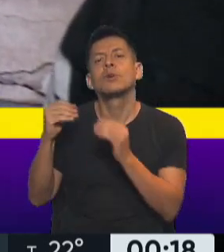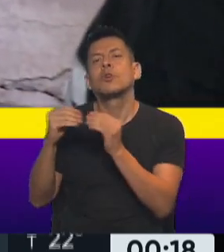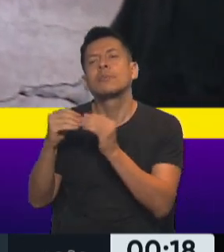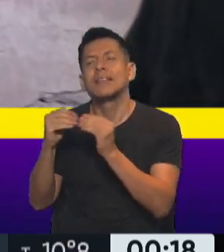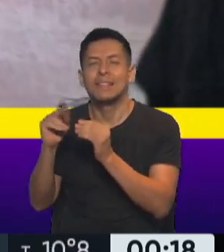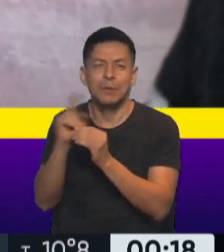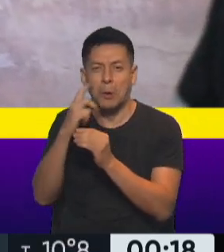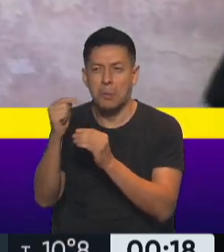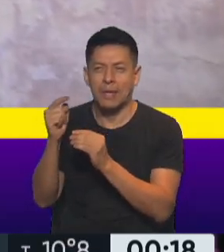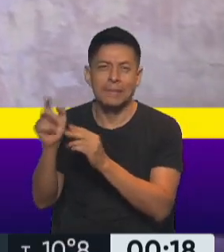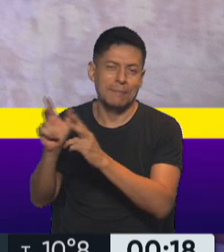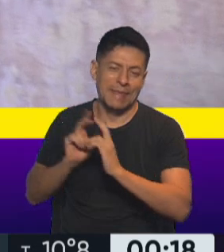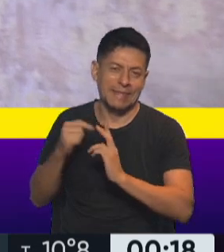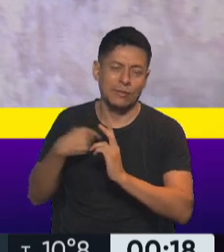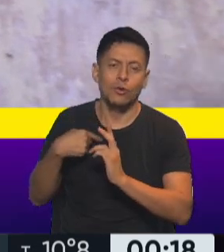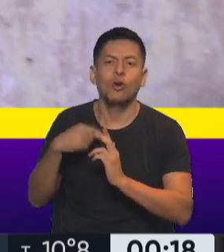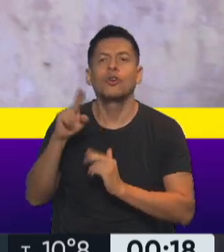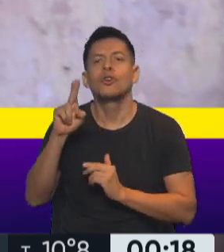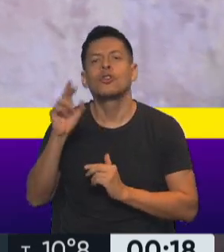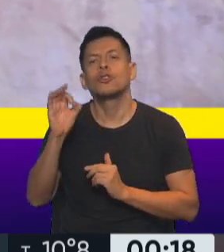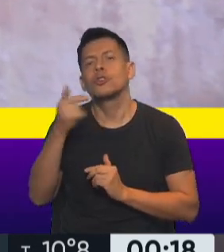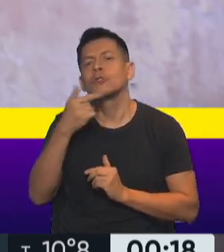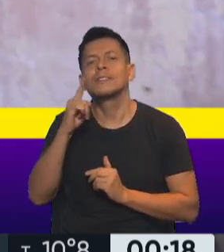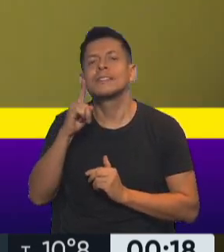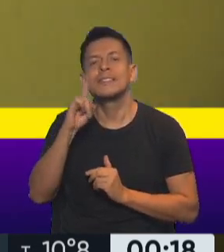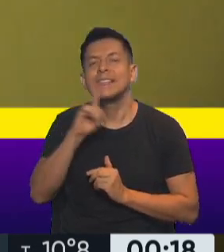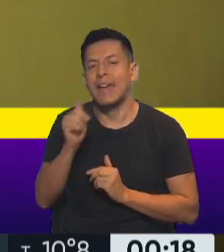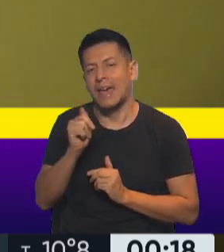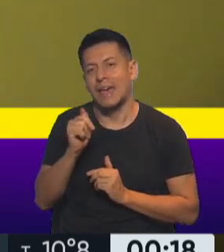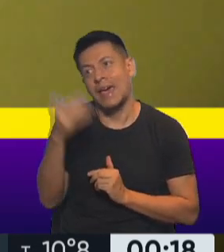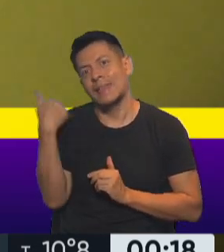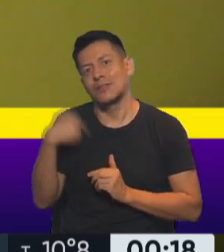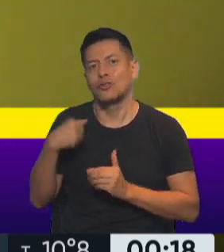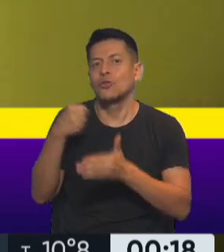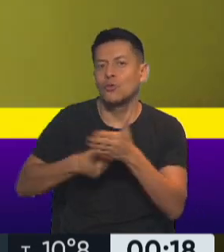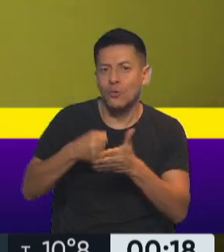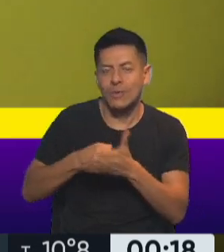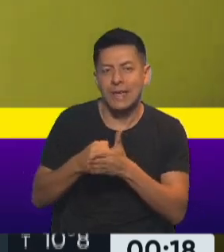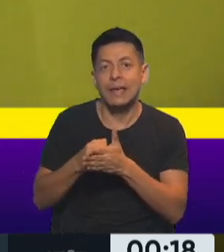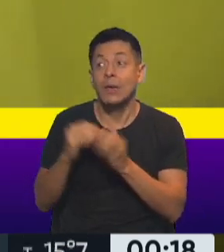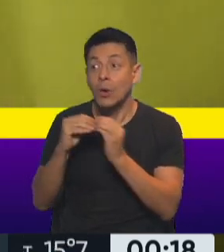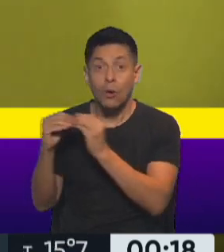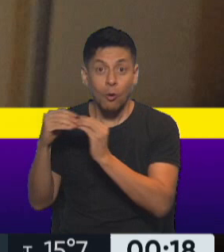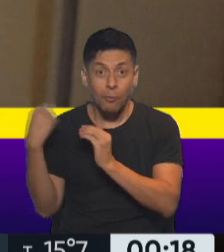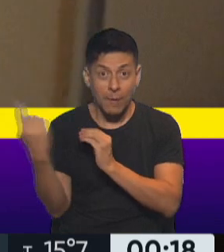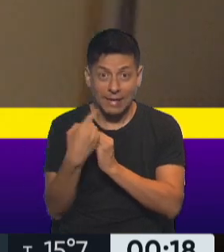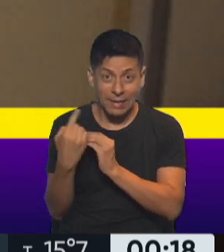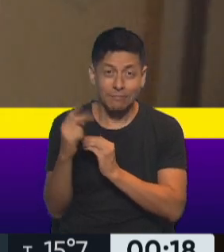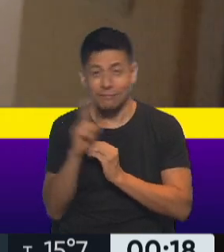y compañeras me conocen como Rosita. Era mi nombre de militancia. Los compañeros, compañeras